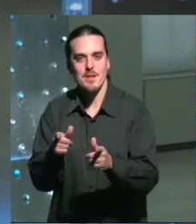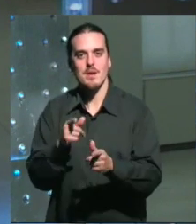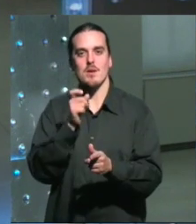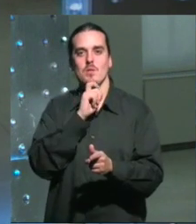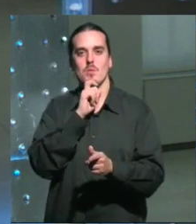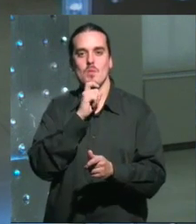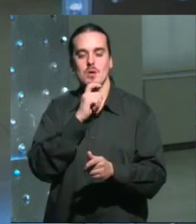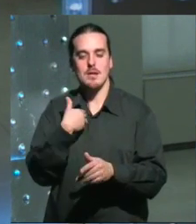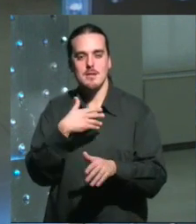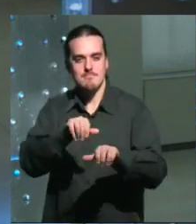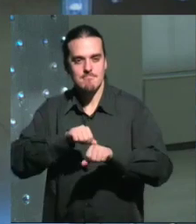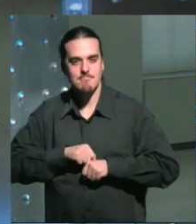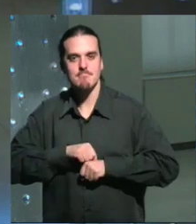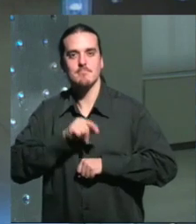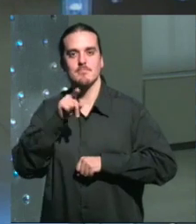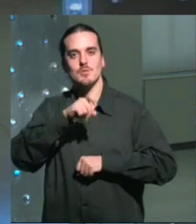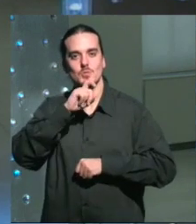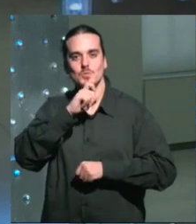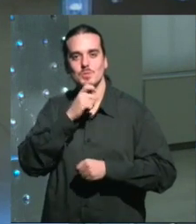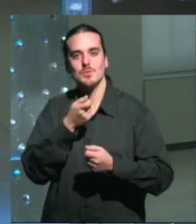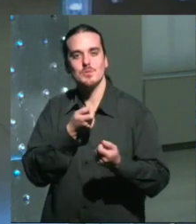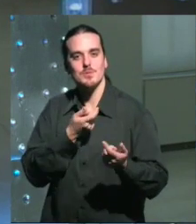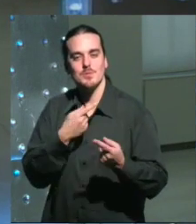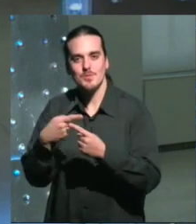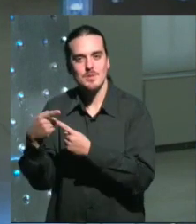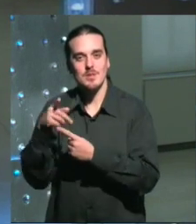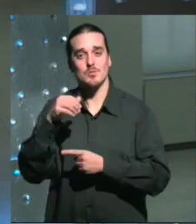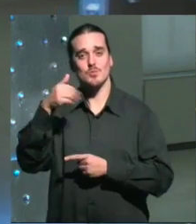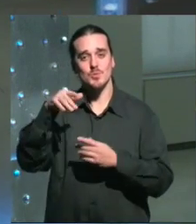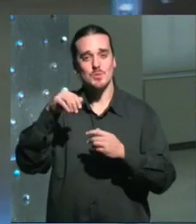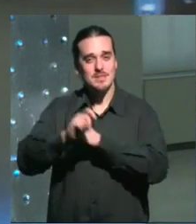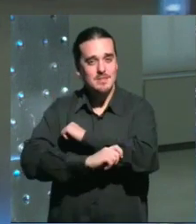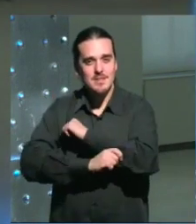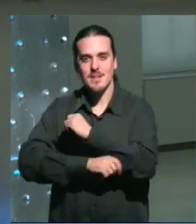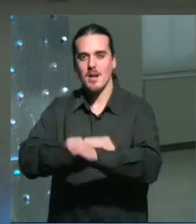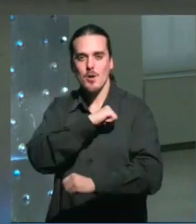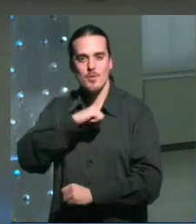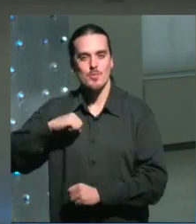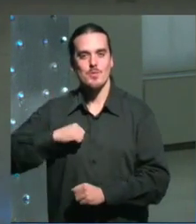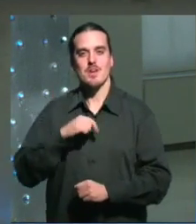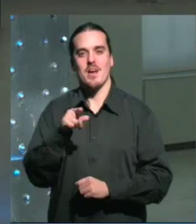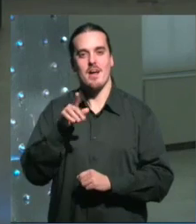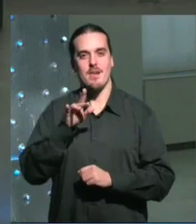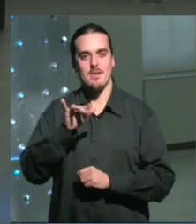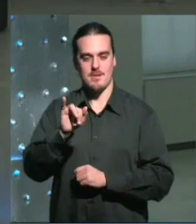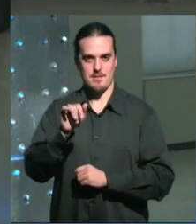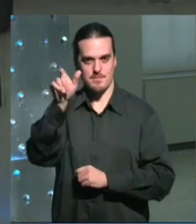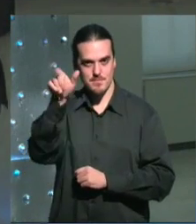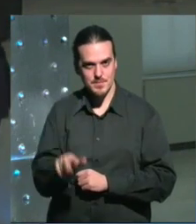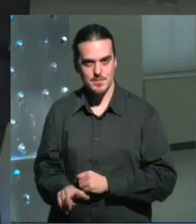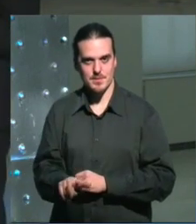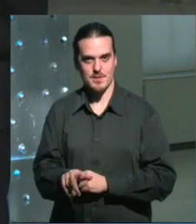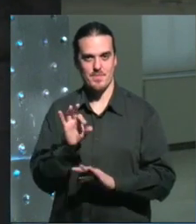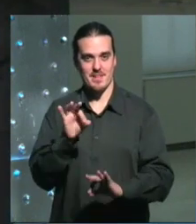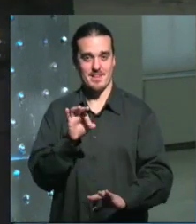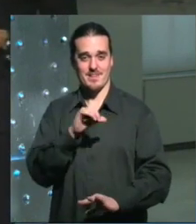cómo retenerlos. Formulan su propia estrategia, autonomía de decisión versus obediencia autómata.